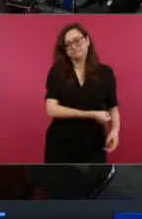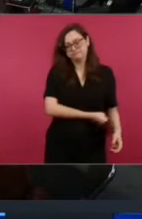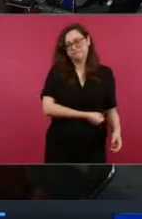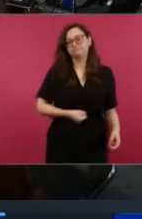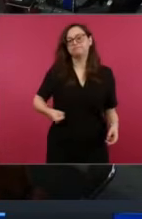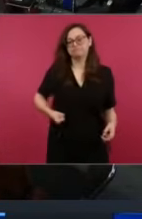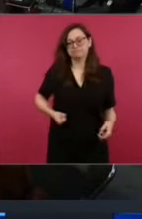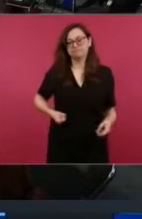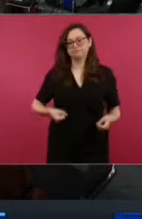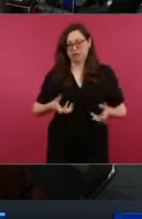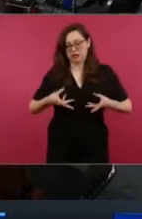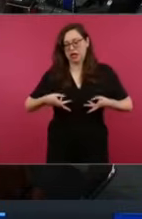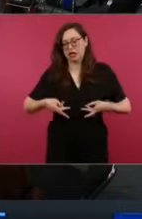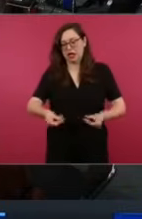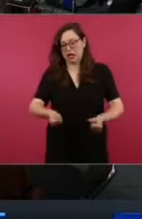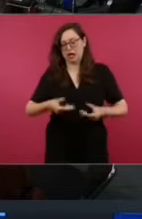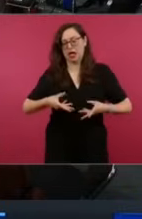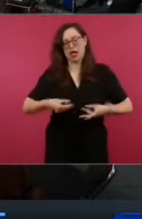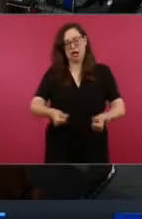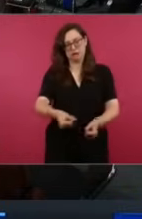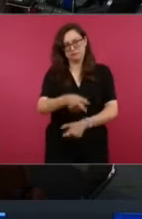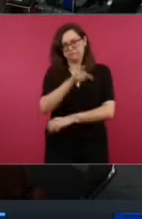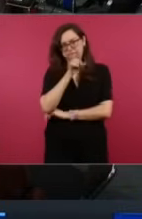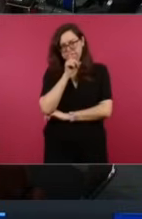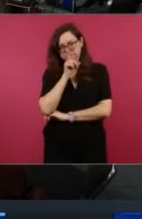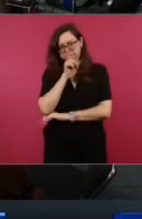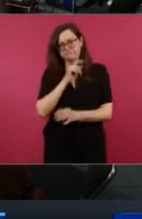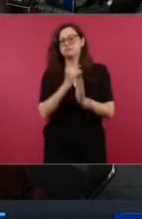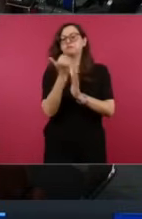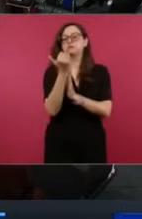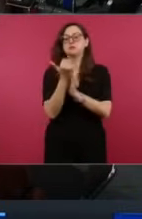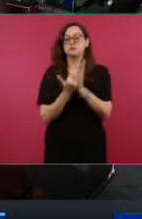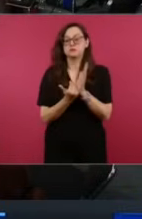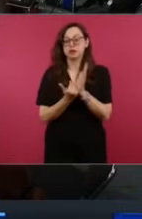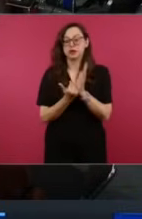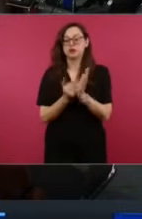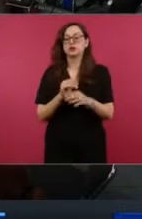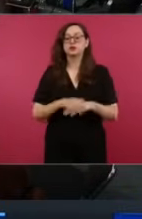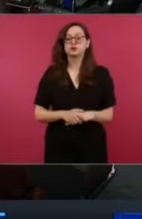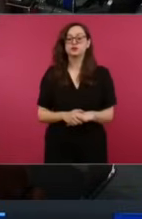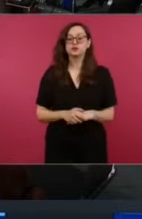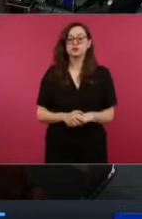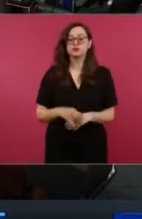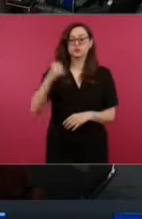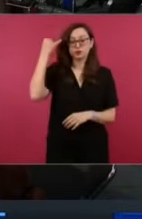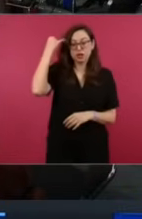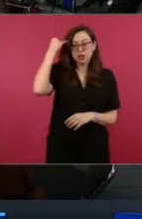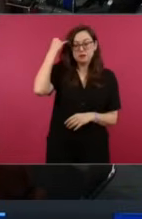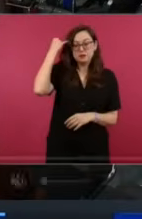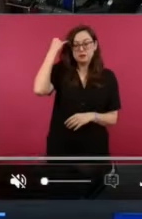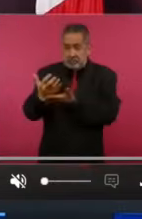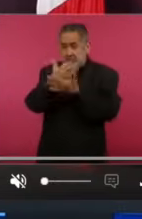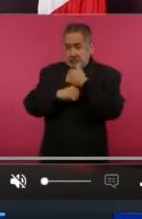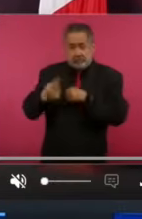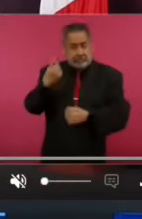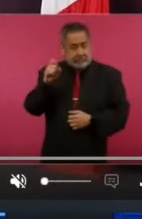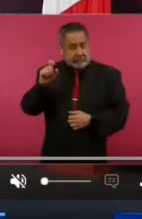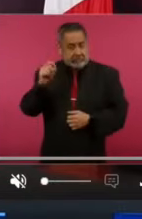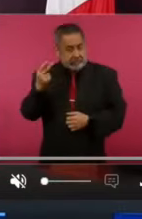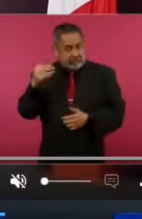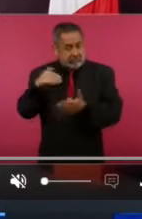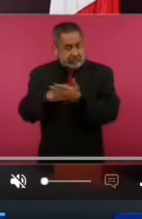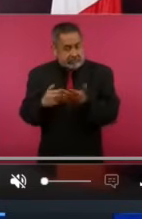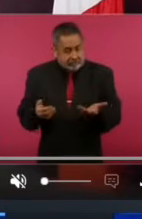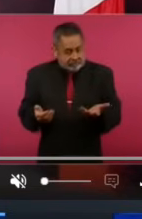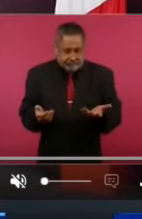Sí, claro, pues es que son, que se pierda una niña, que qué sucedió con el caso de Bani, ¿no?, allá en,